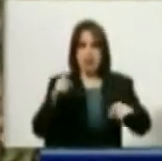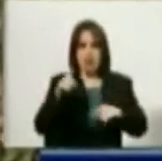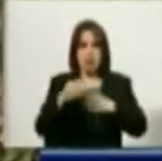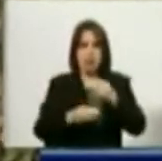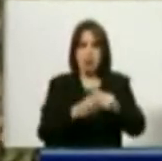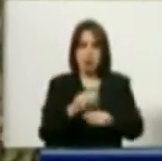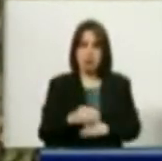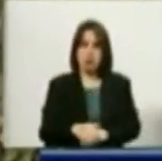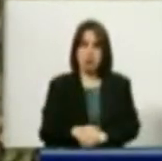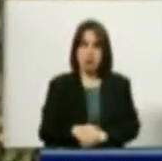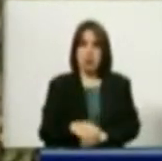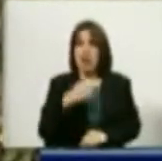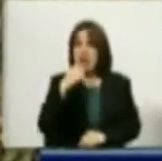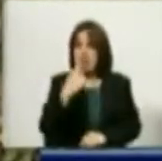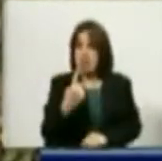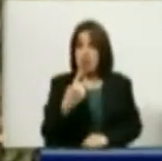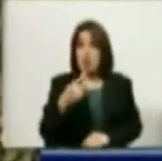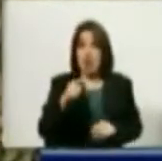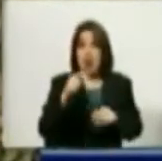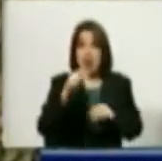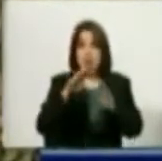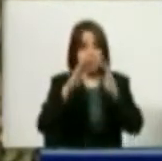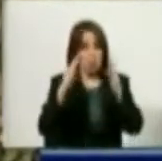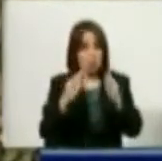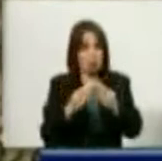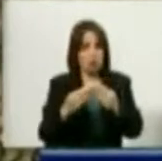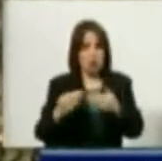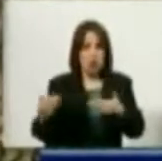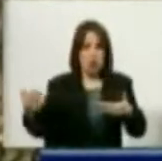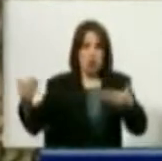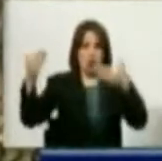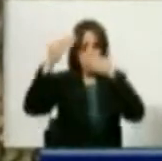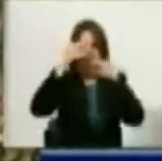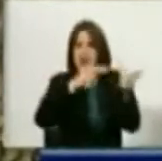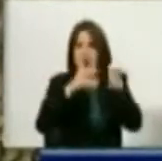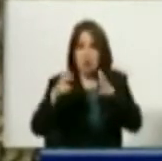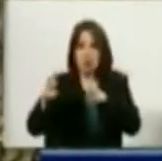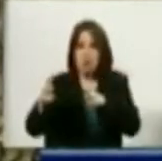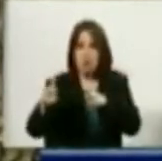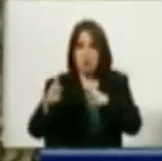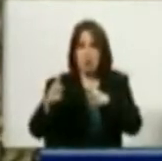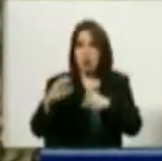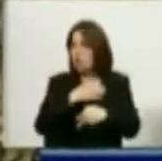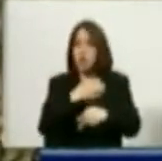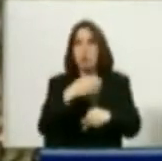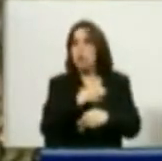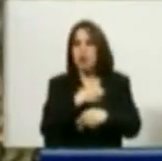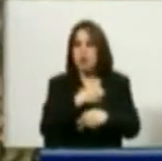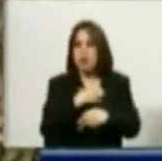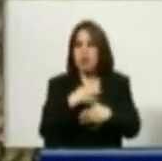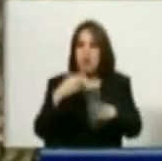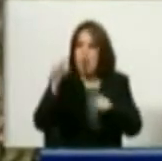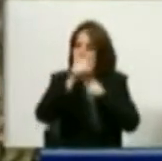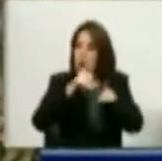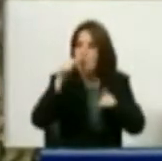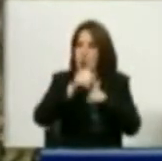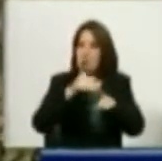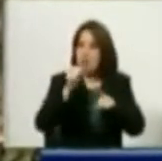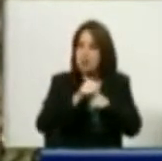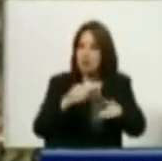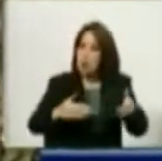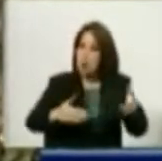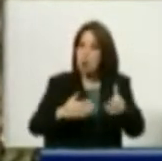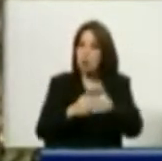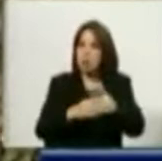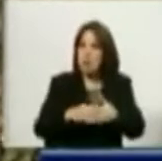ese día le dijo al mundo que terrorismo no se combate con más terrorismo con más terror la voz digo